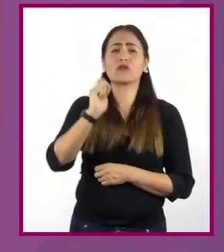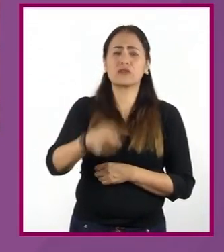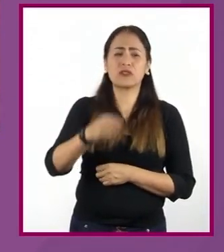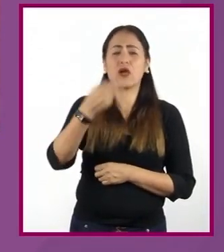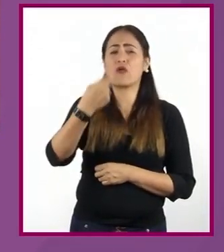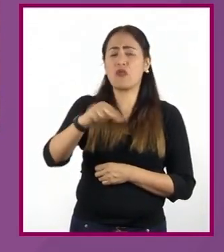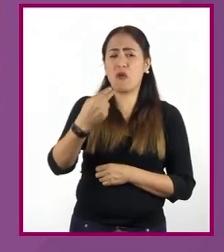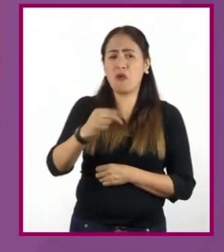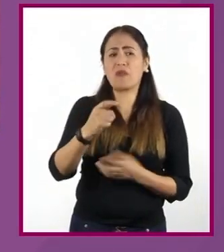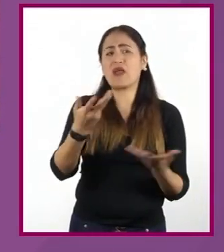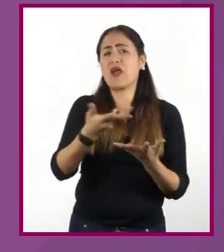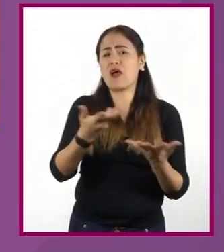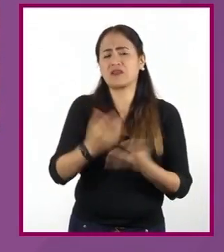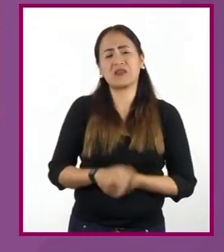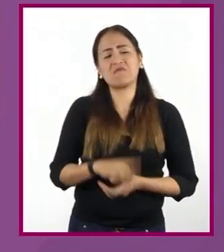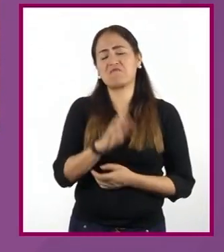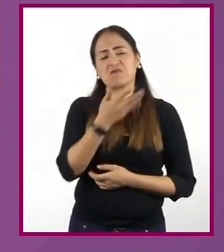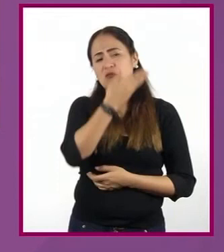en el misterio.